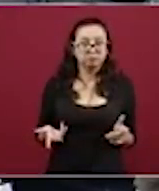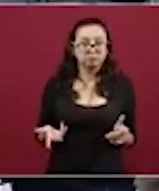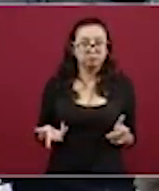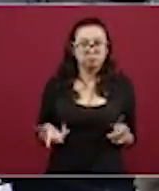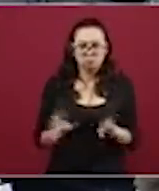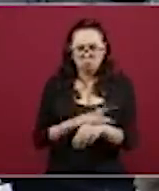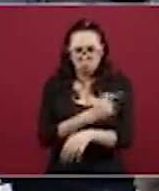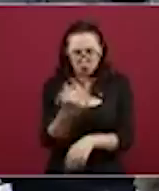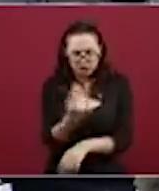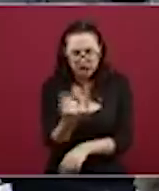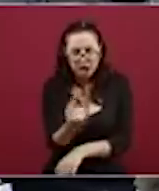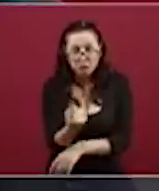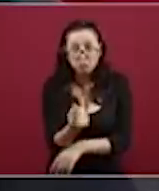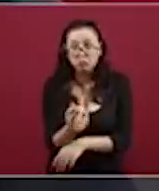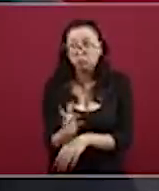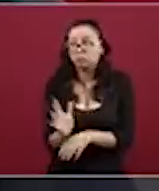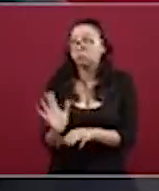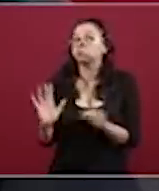inexplicable,